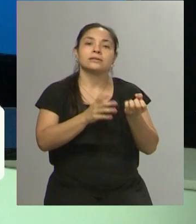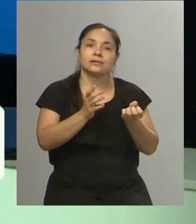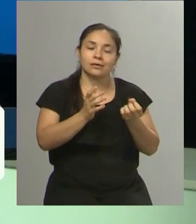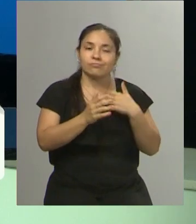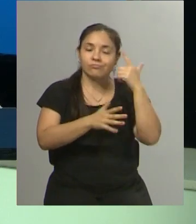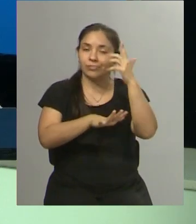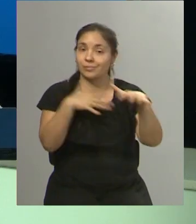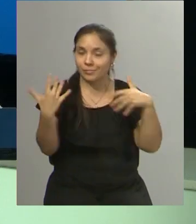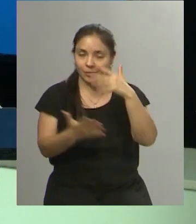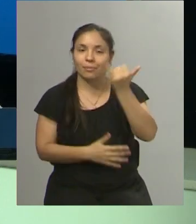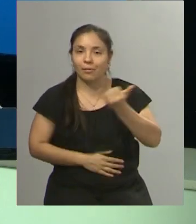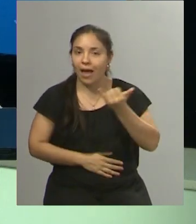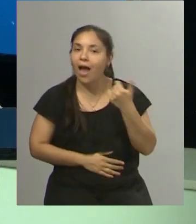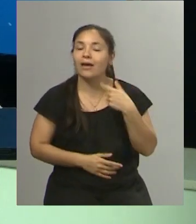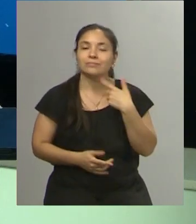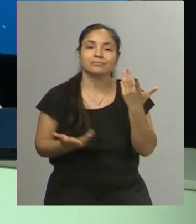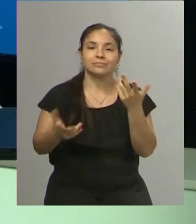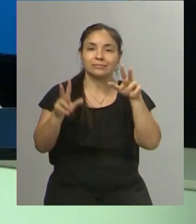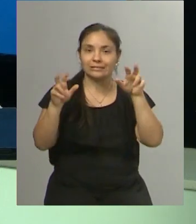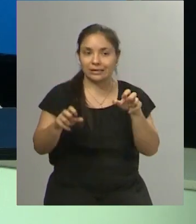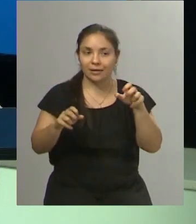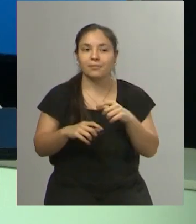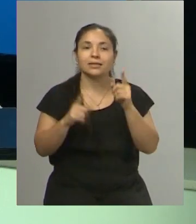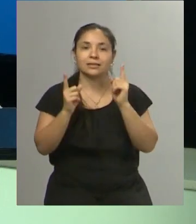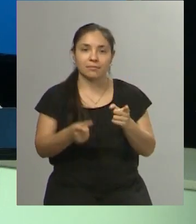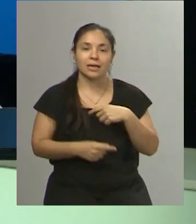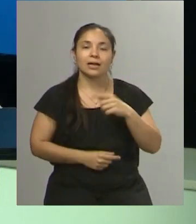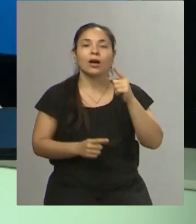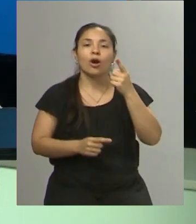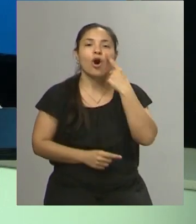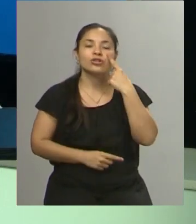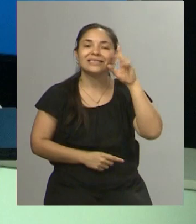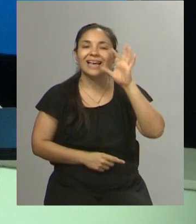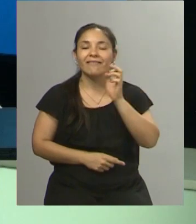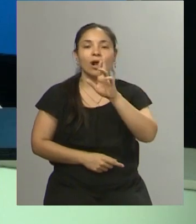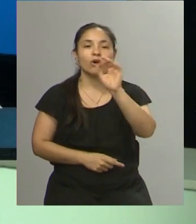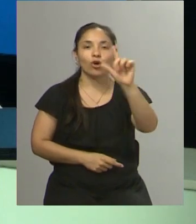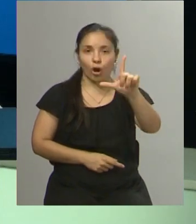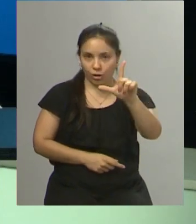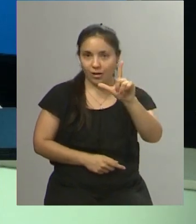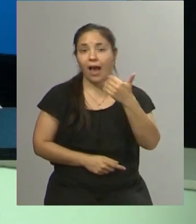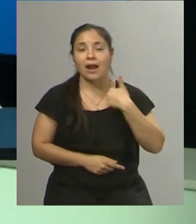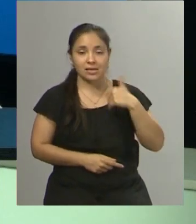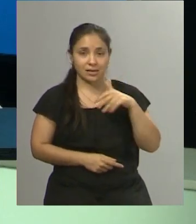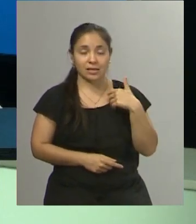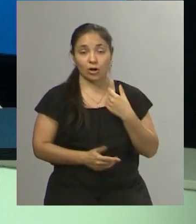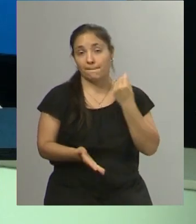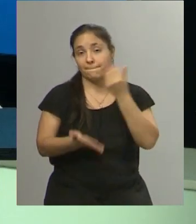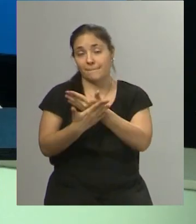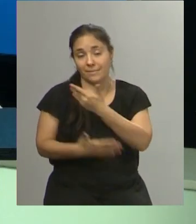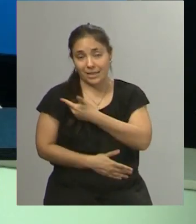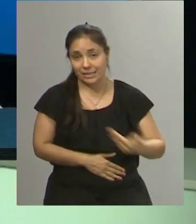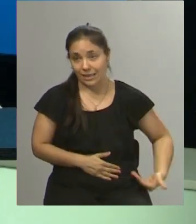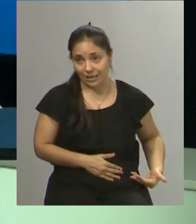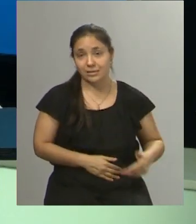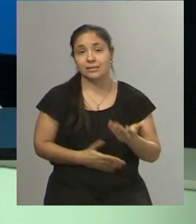muchas cosas, ¿no? Y ha dado mucho que hablar, sobre todo a partir también del rol que tendrá Argentina con la presidencia. Sí, principalmente resaltando los